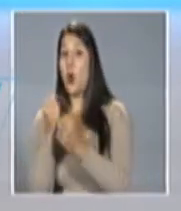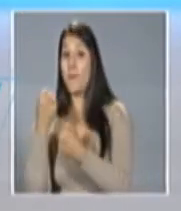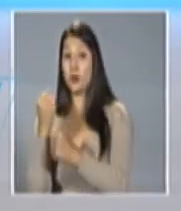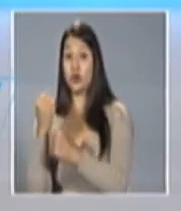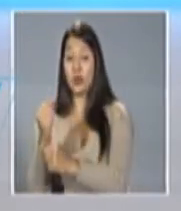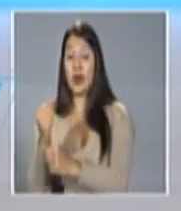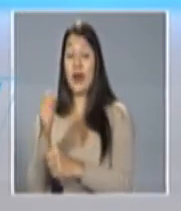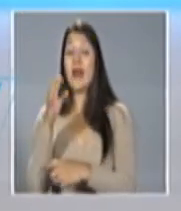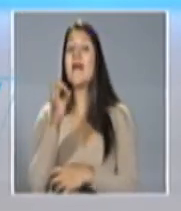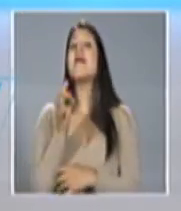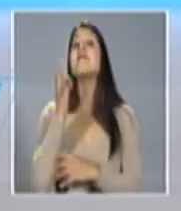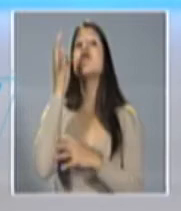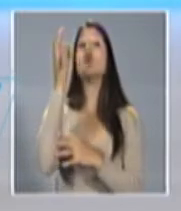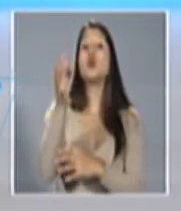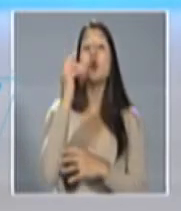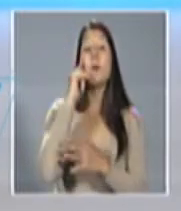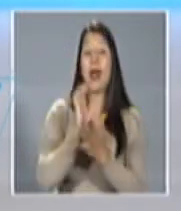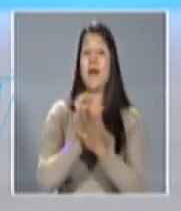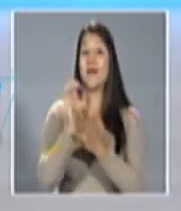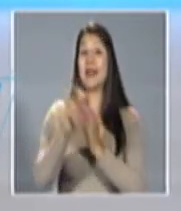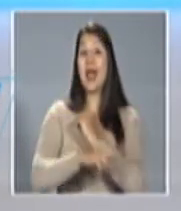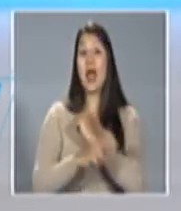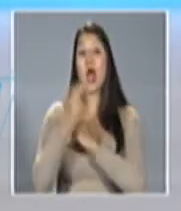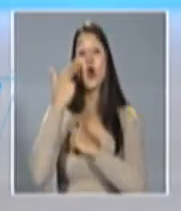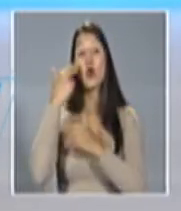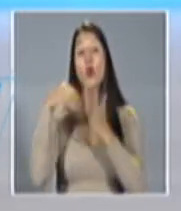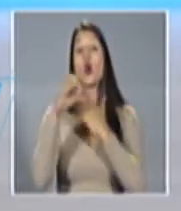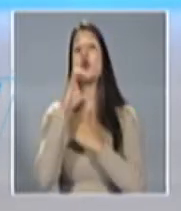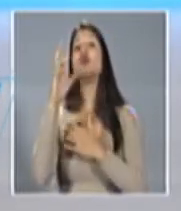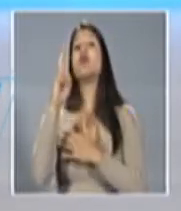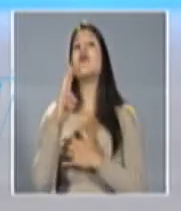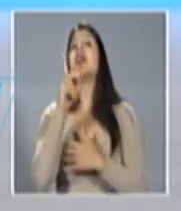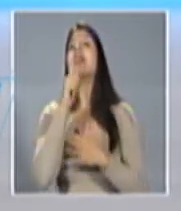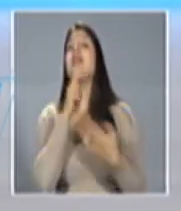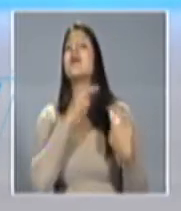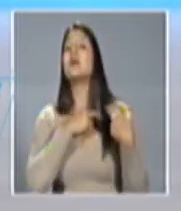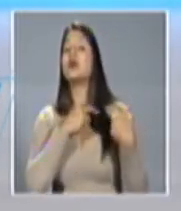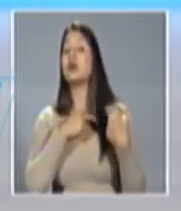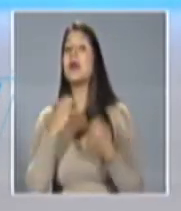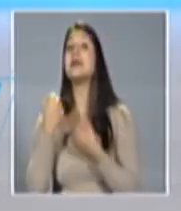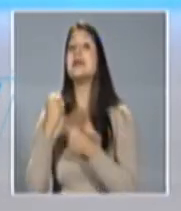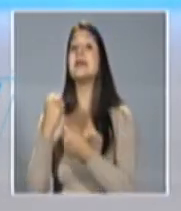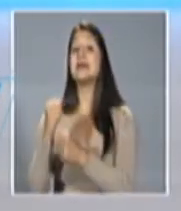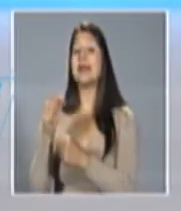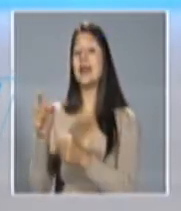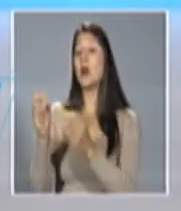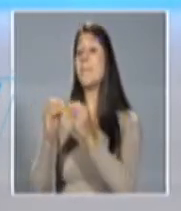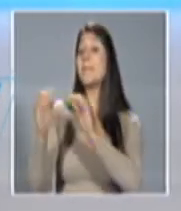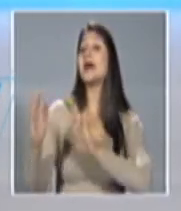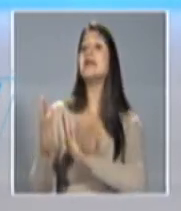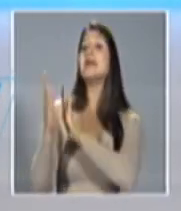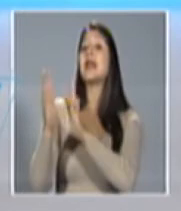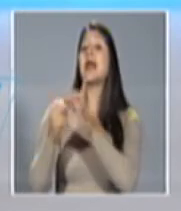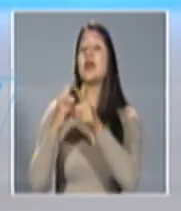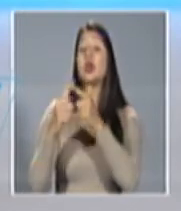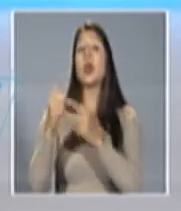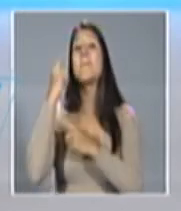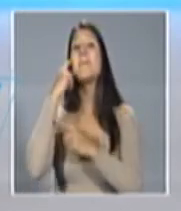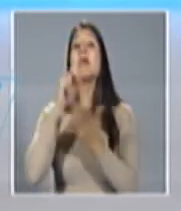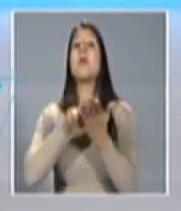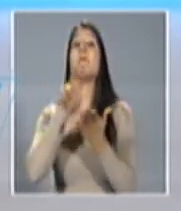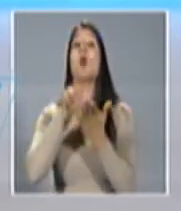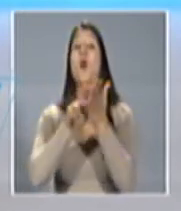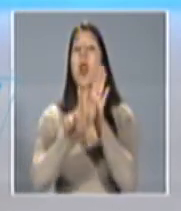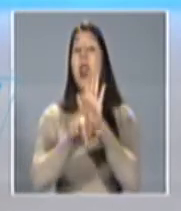futuro de la prevención del delito en Costa Rica pasa por los gobiernos locales, porque son los que están más cercanos al ciudadano. Entonces, me parece que la aprobación de la